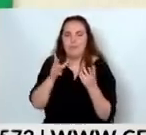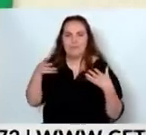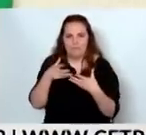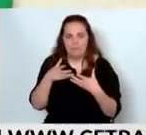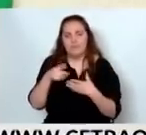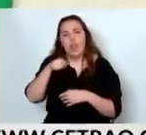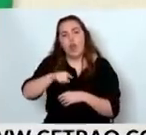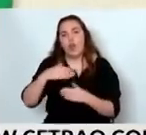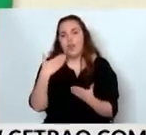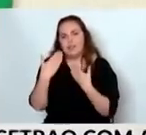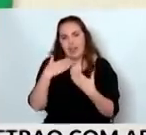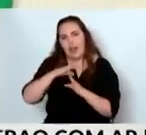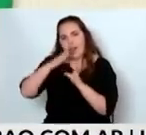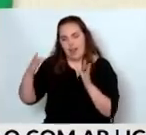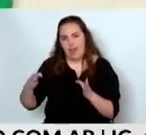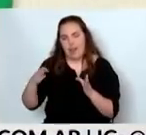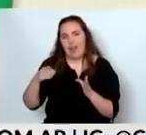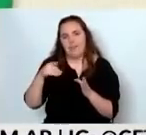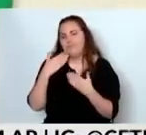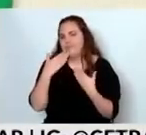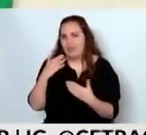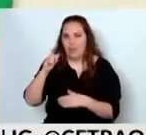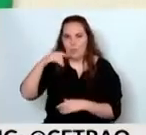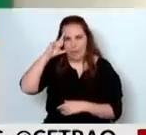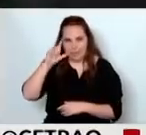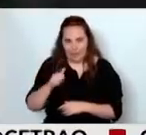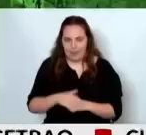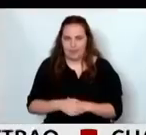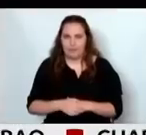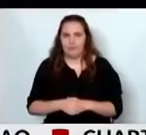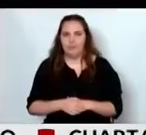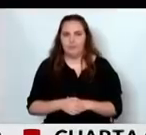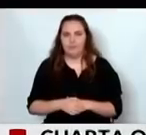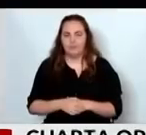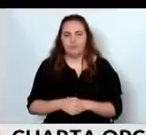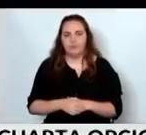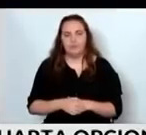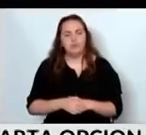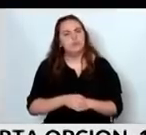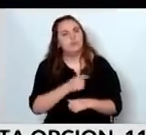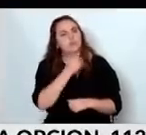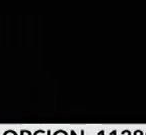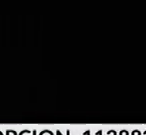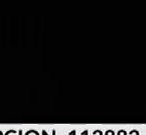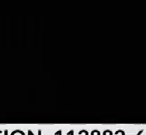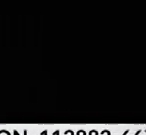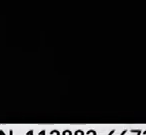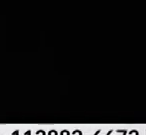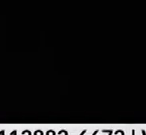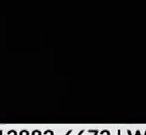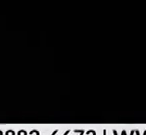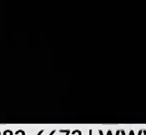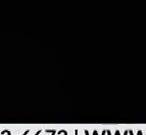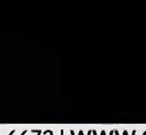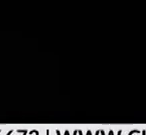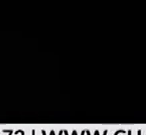que agradezco inmensamente con Pamela David. Tengo un hijo adoptivo que a pesar de yo tener un